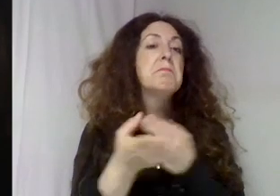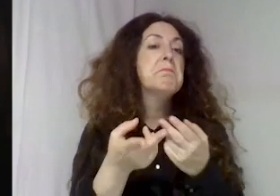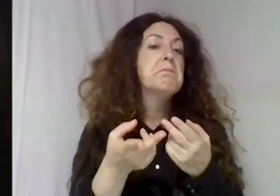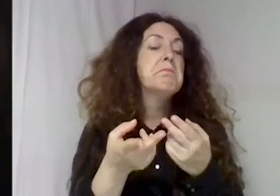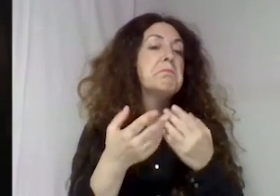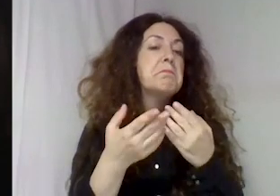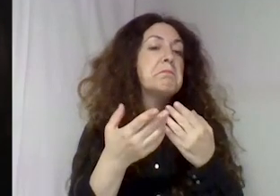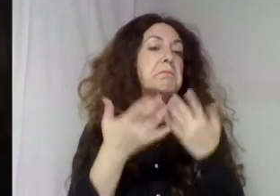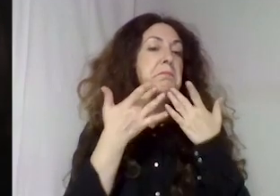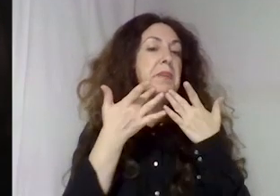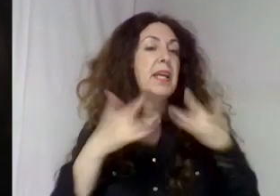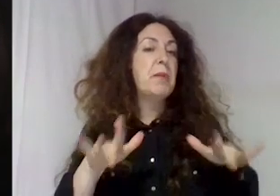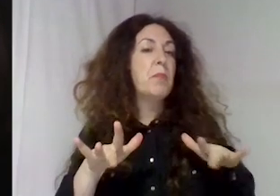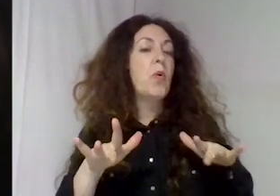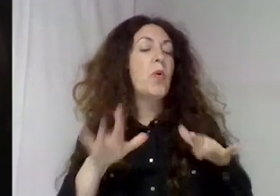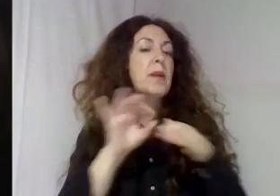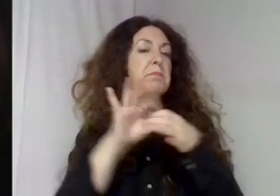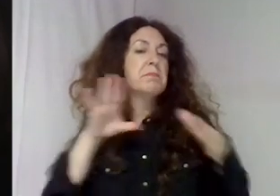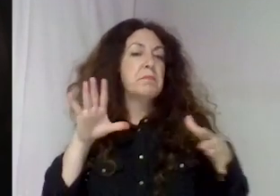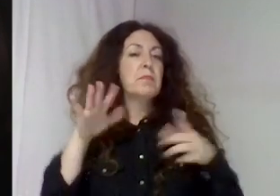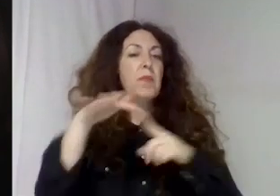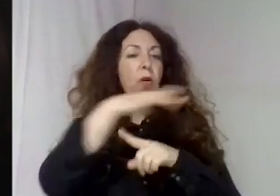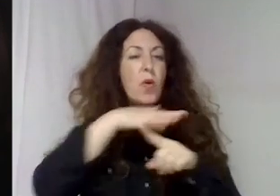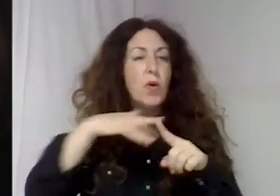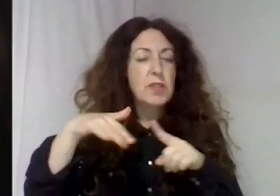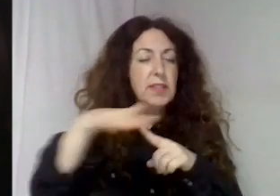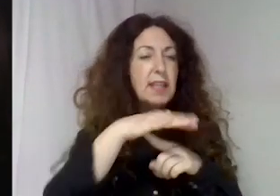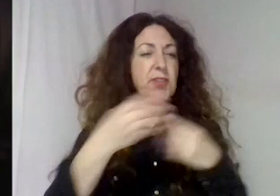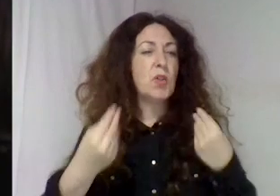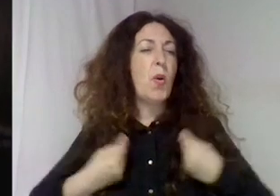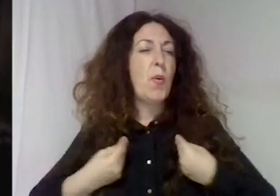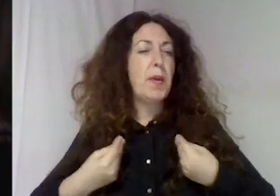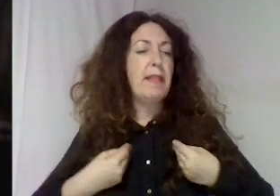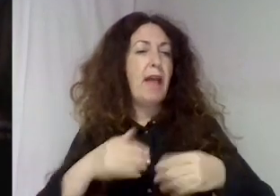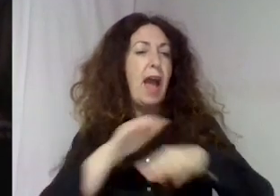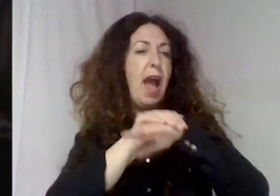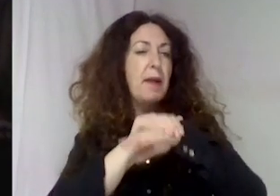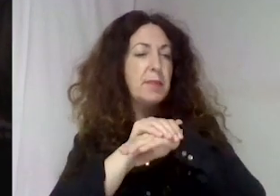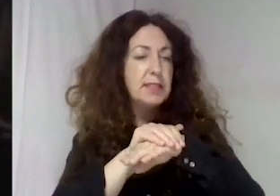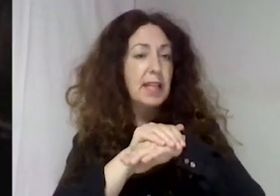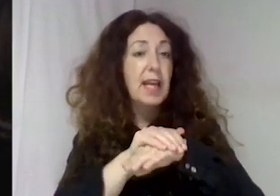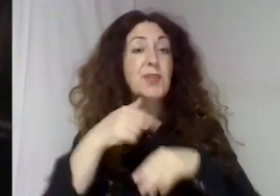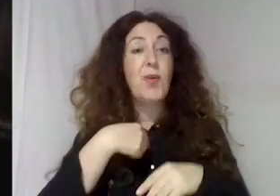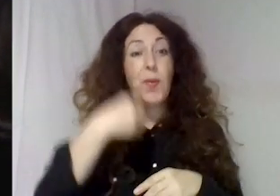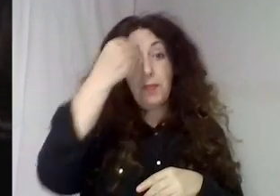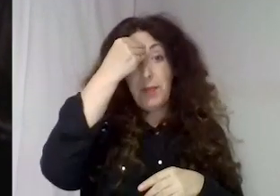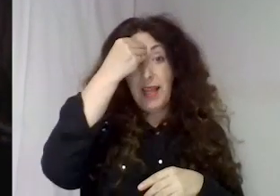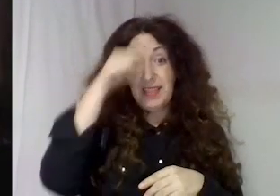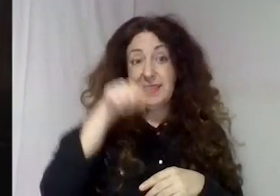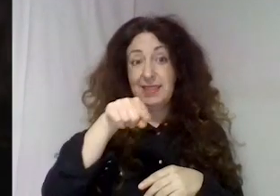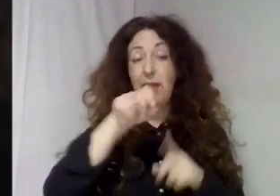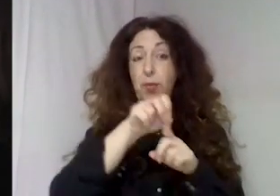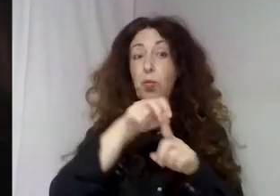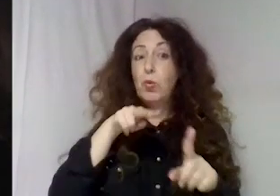¿verdad?, tu intervención, pero me gustaría, ¿verdad?, no quitar protagonismo, ¿verdad?, al público. Más preguntas, por